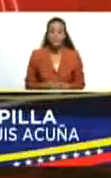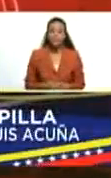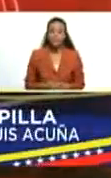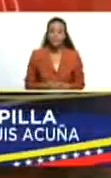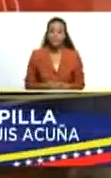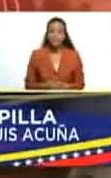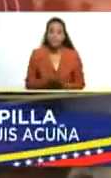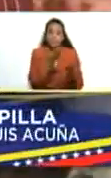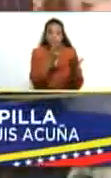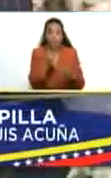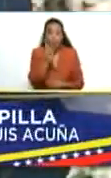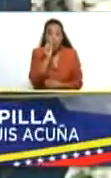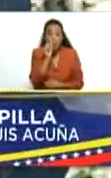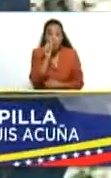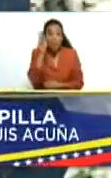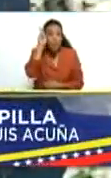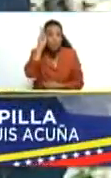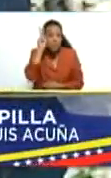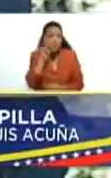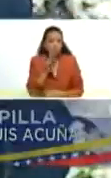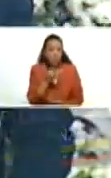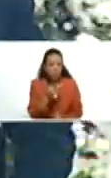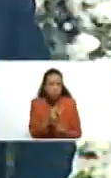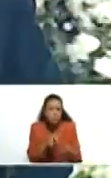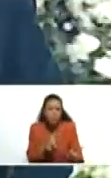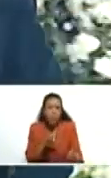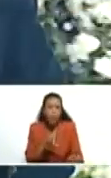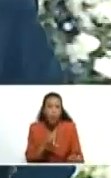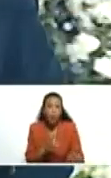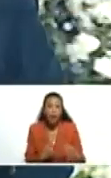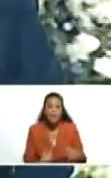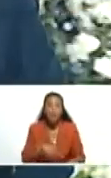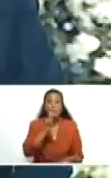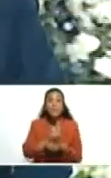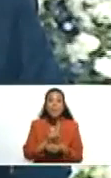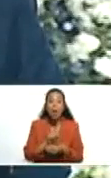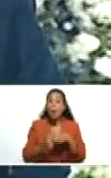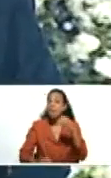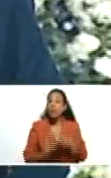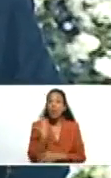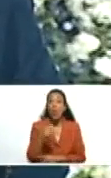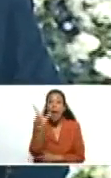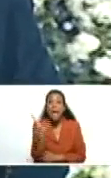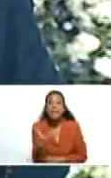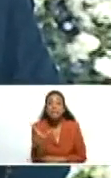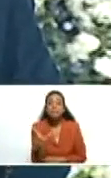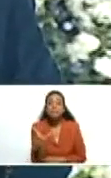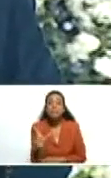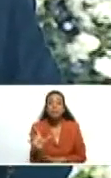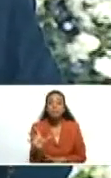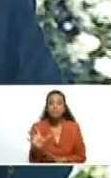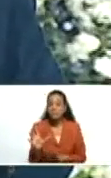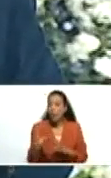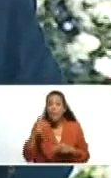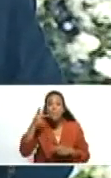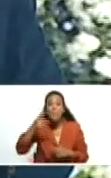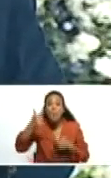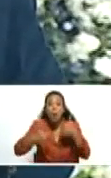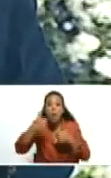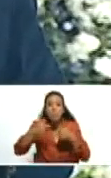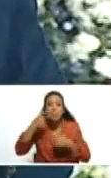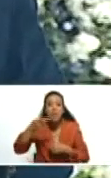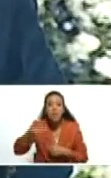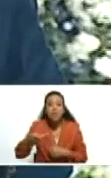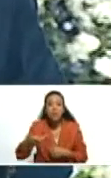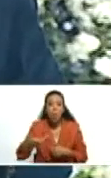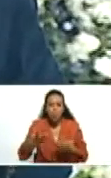Luis Acuña fue uno de esos fundadores de la Quinta República, fue uno de esos